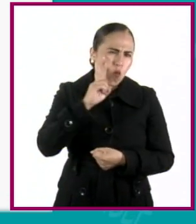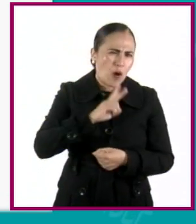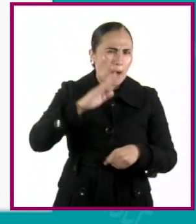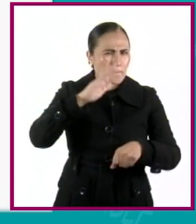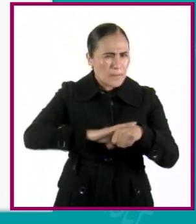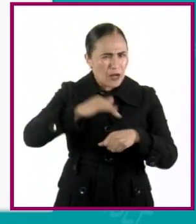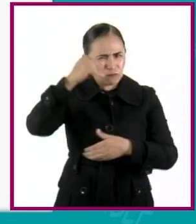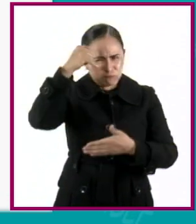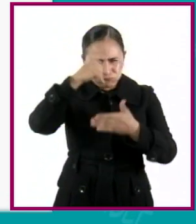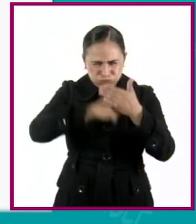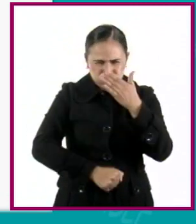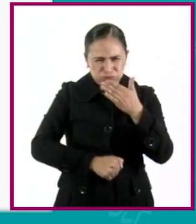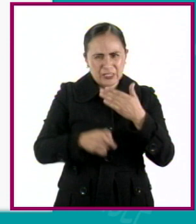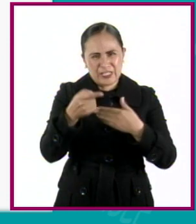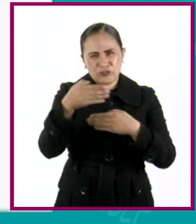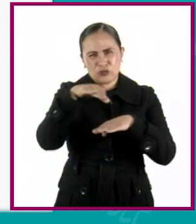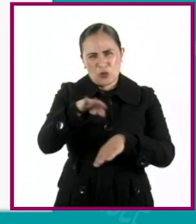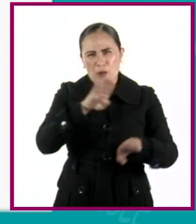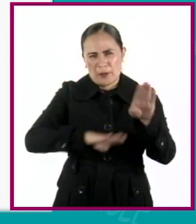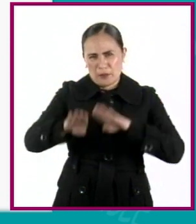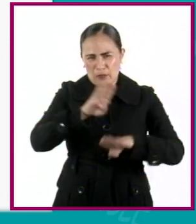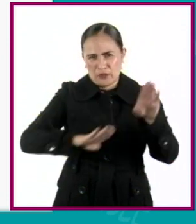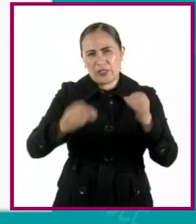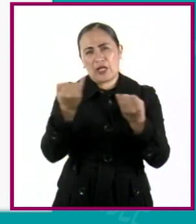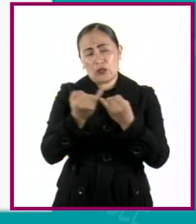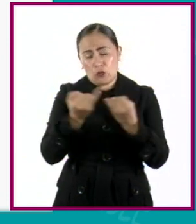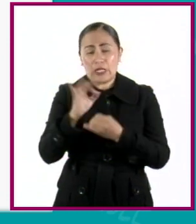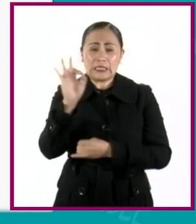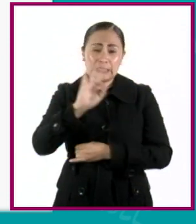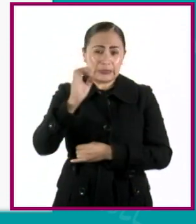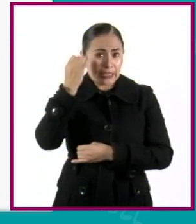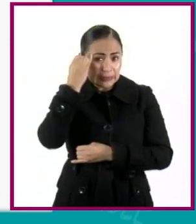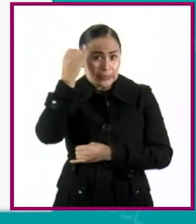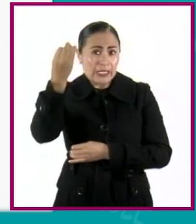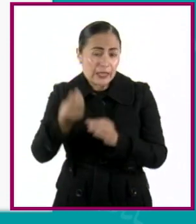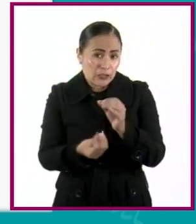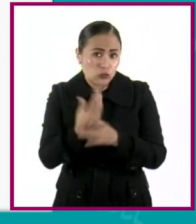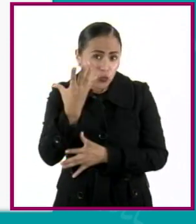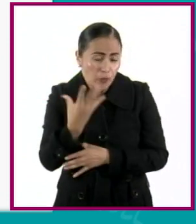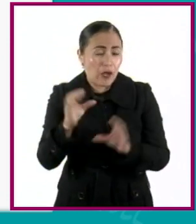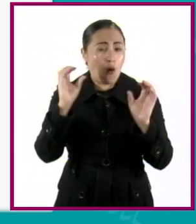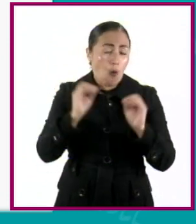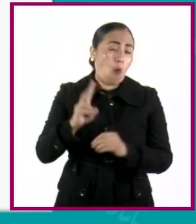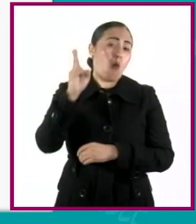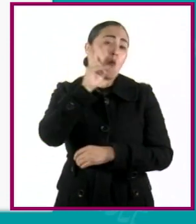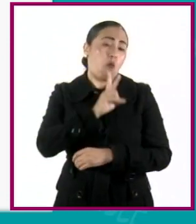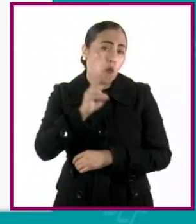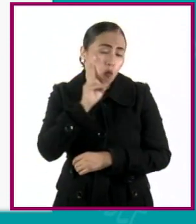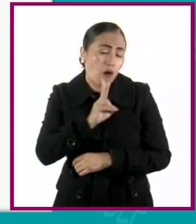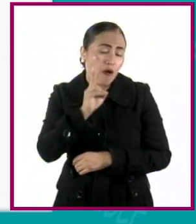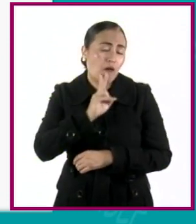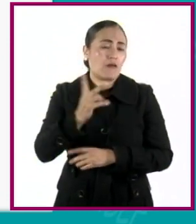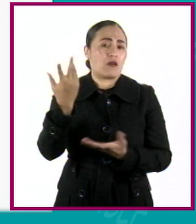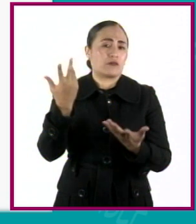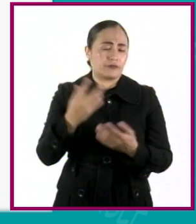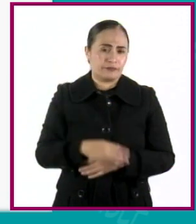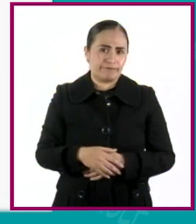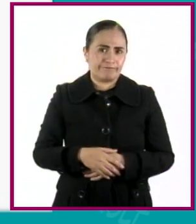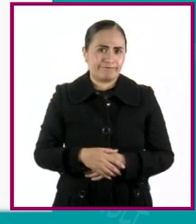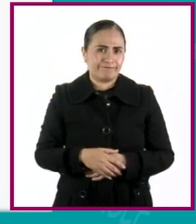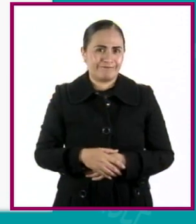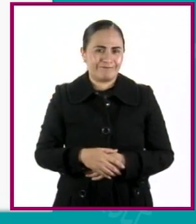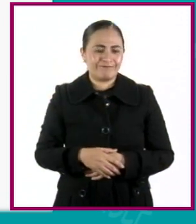de biología, así como sugerir nuevas hipótesis o experimentos. Como podemos ver en